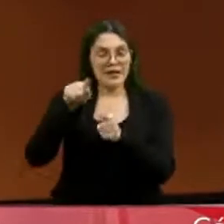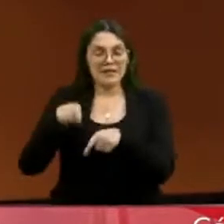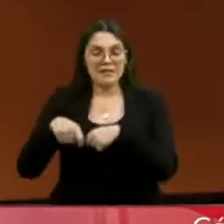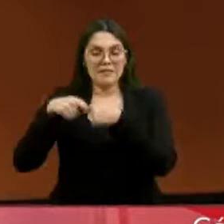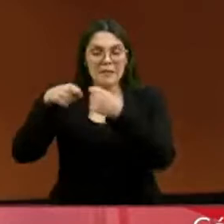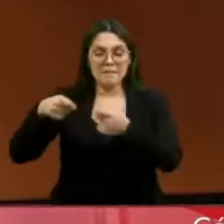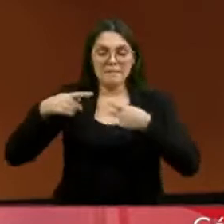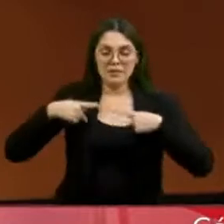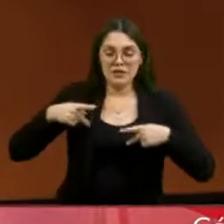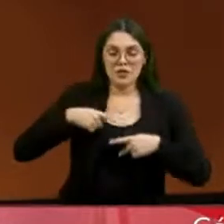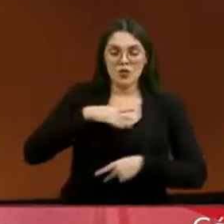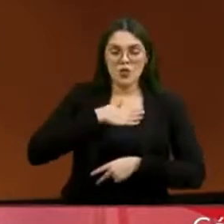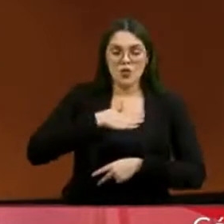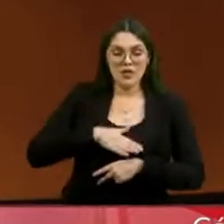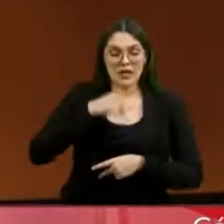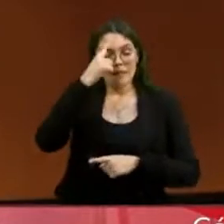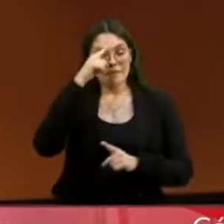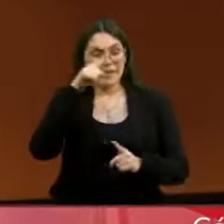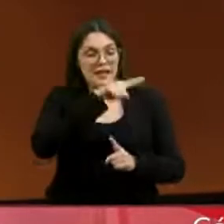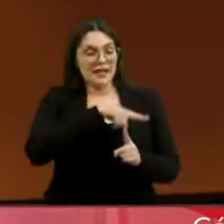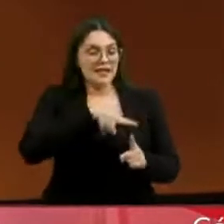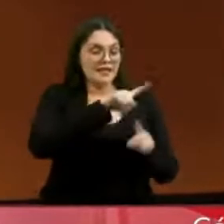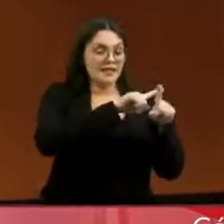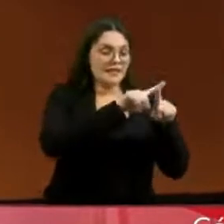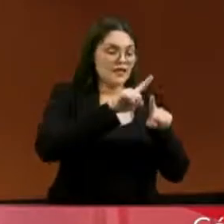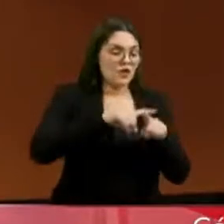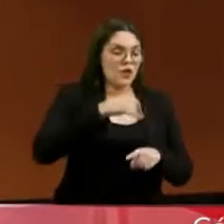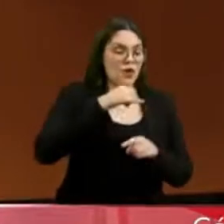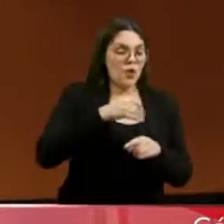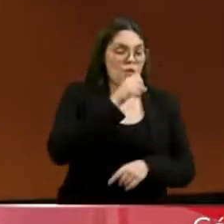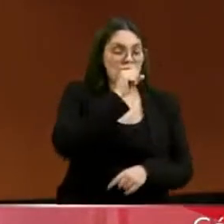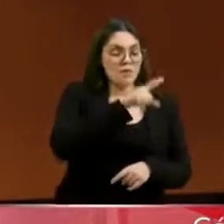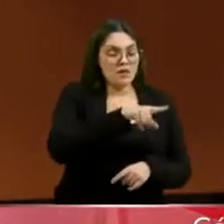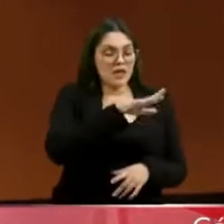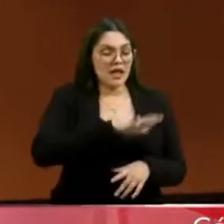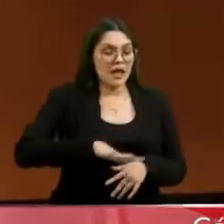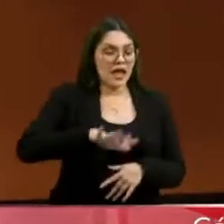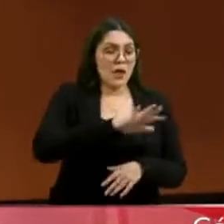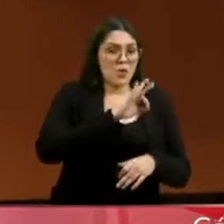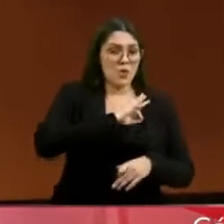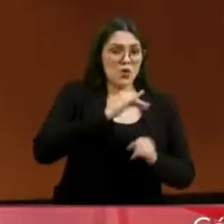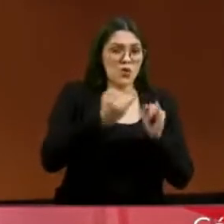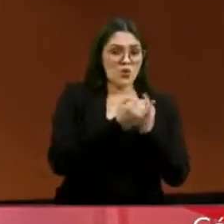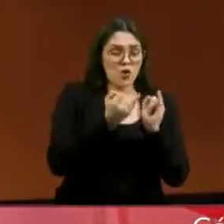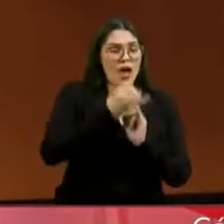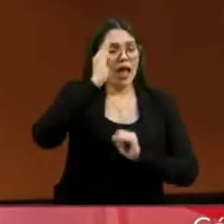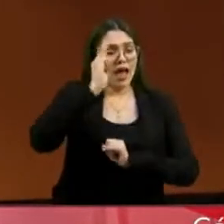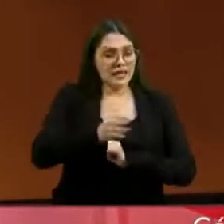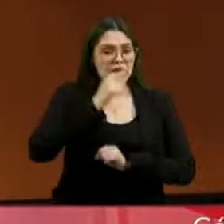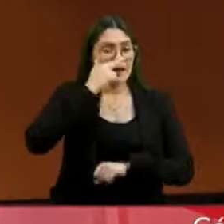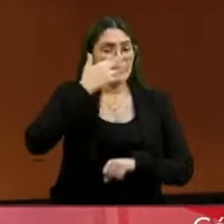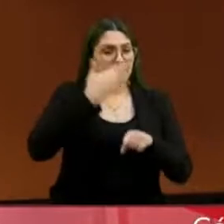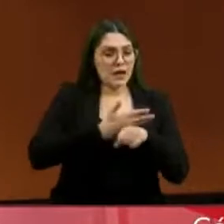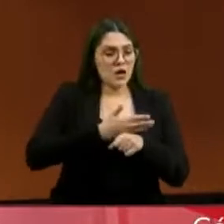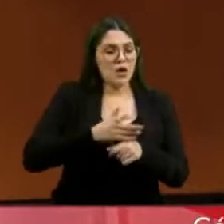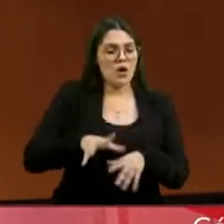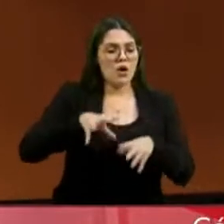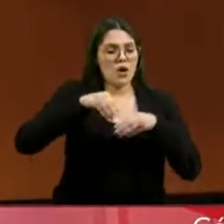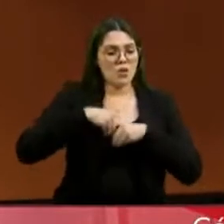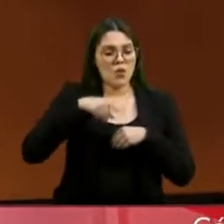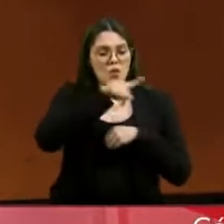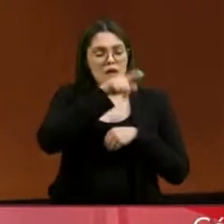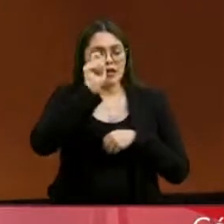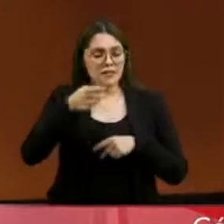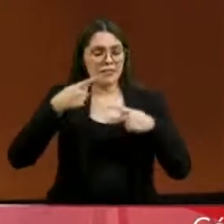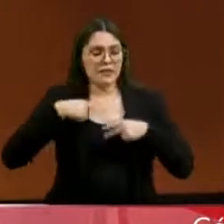al pueblo, para que las hijas y los hijos del pueblo puedan acceder a las responsabilidades como